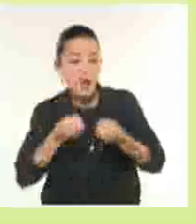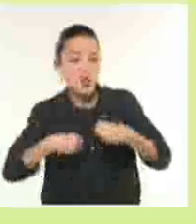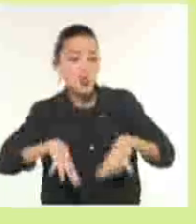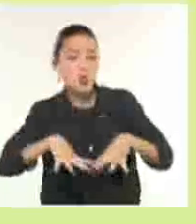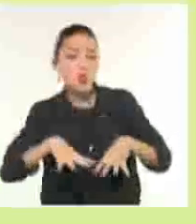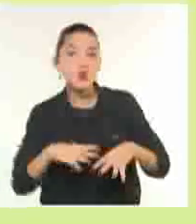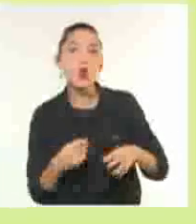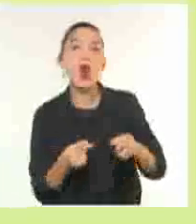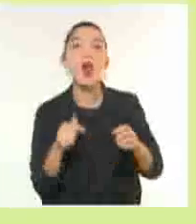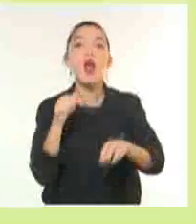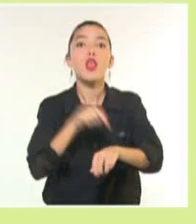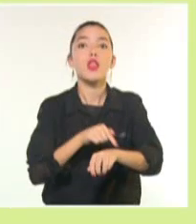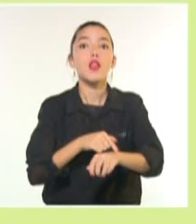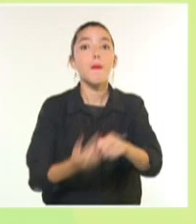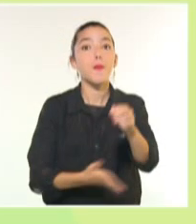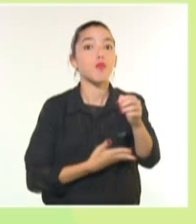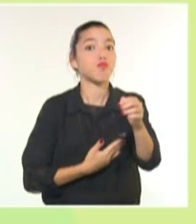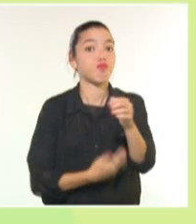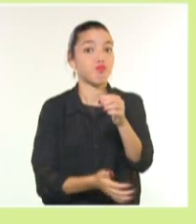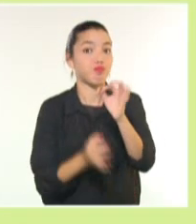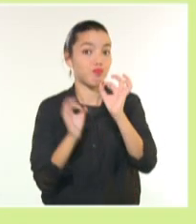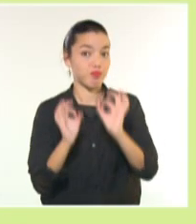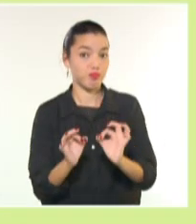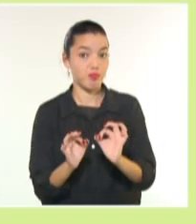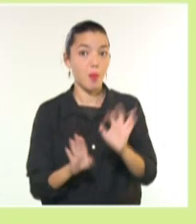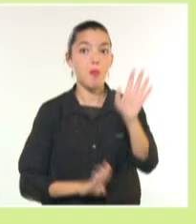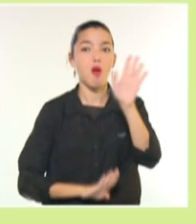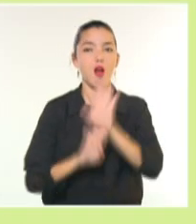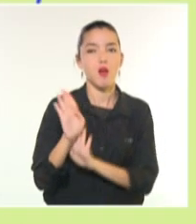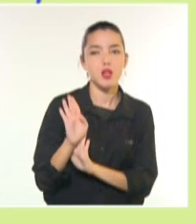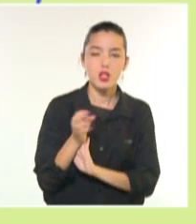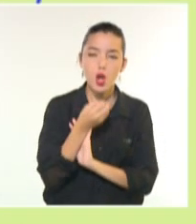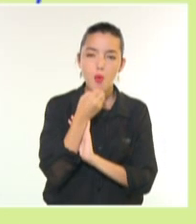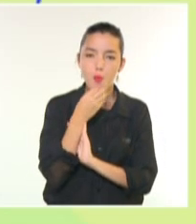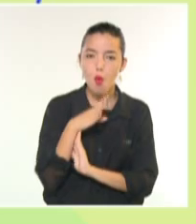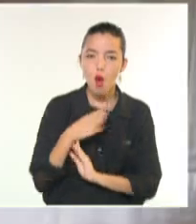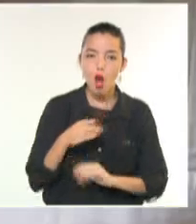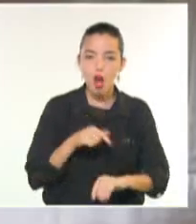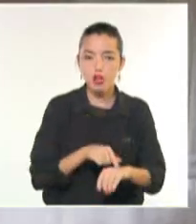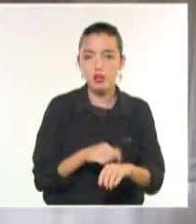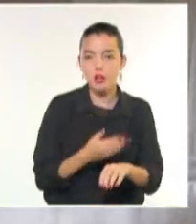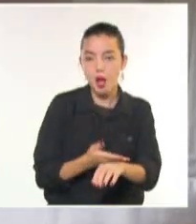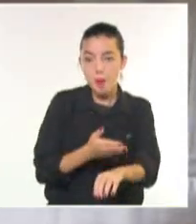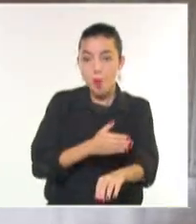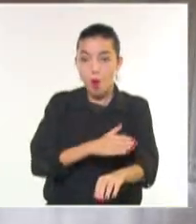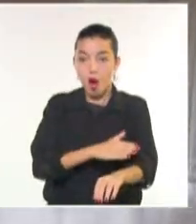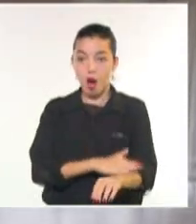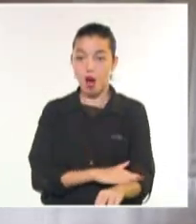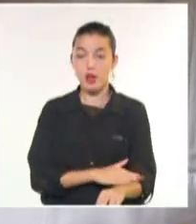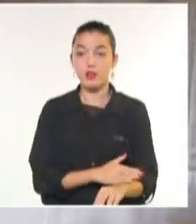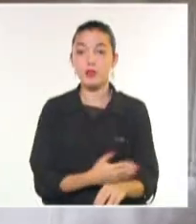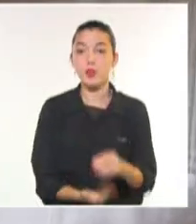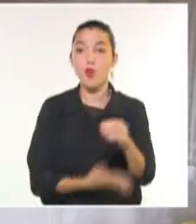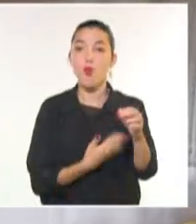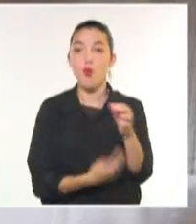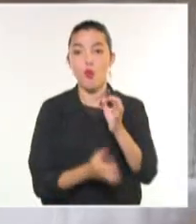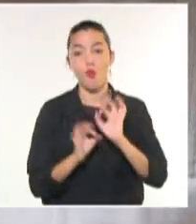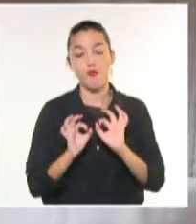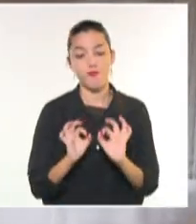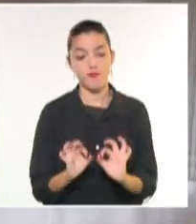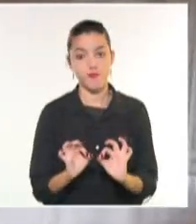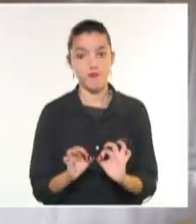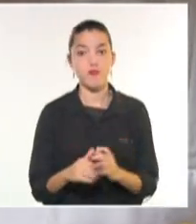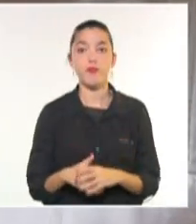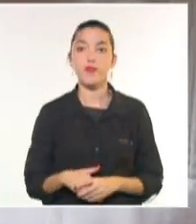real, cómo va evolucionando y poder, con suficiente antelación, pero con una confiabilidad alta de que esas son